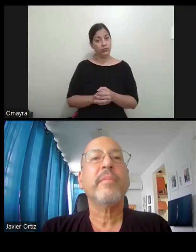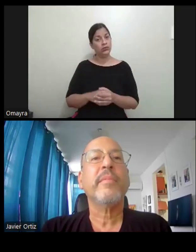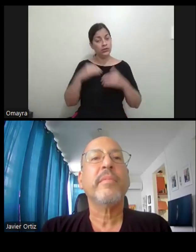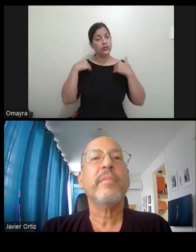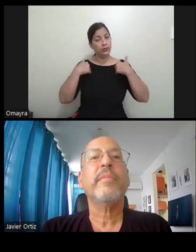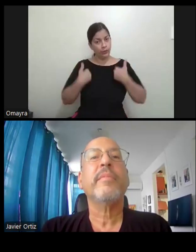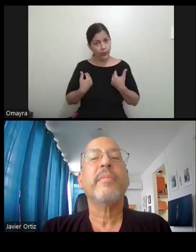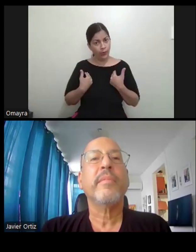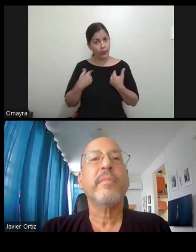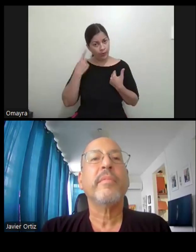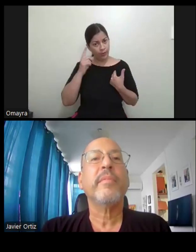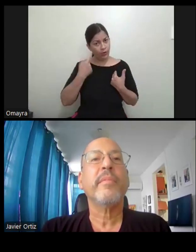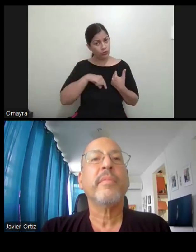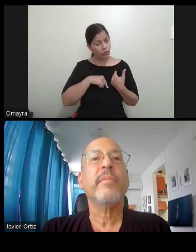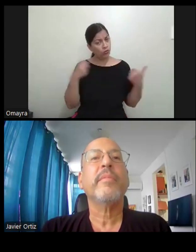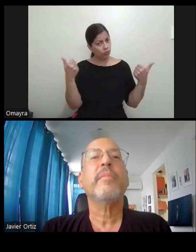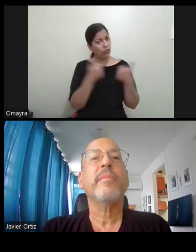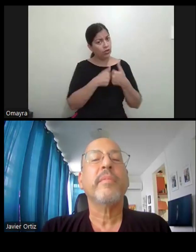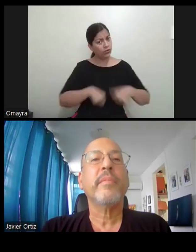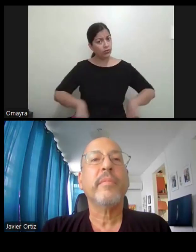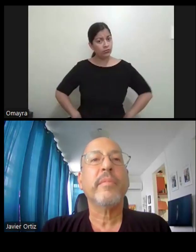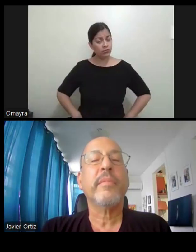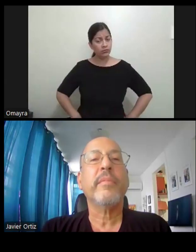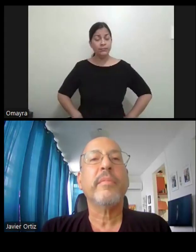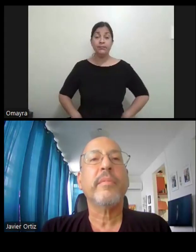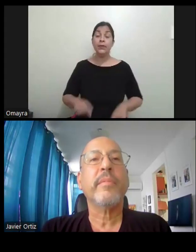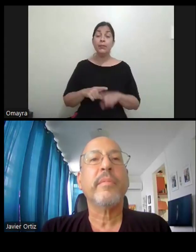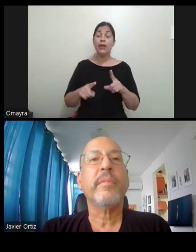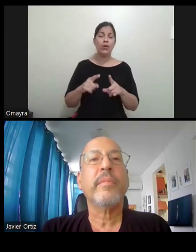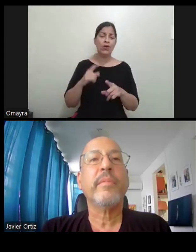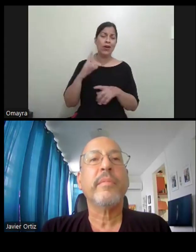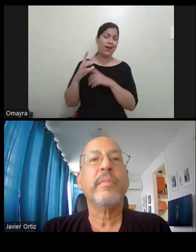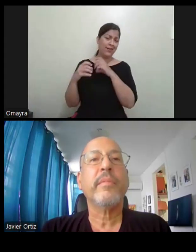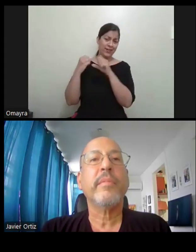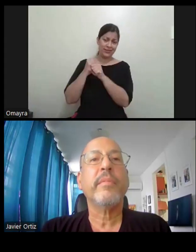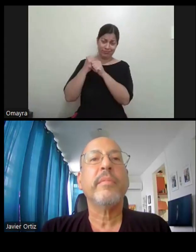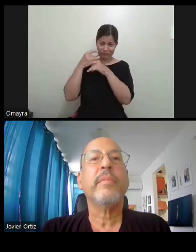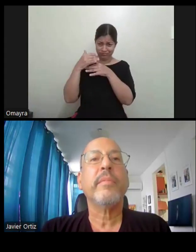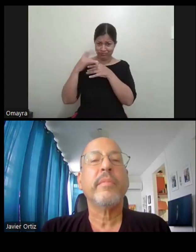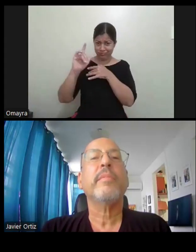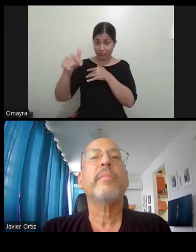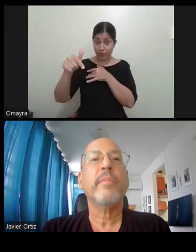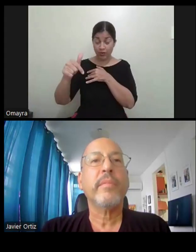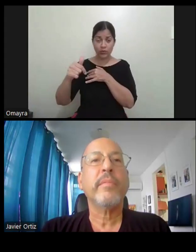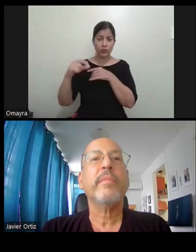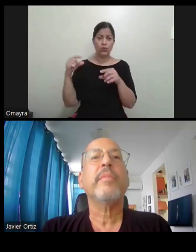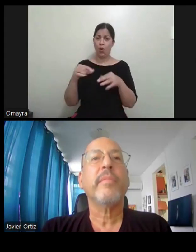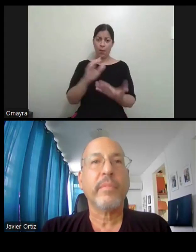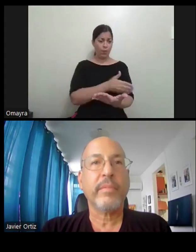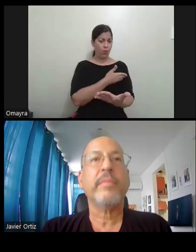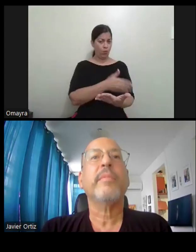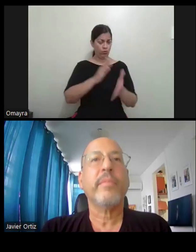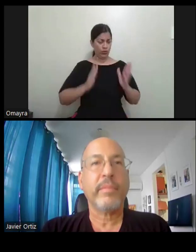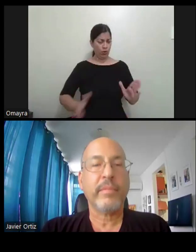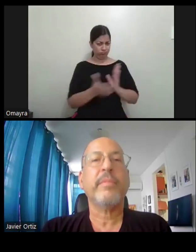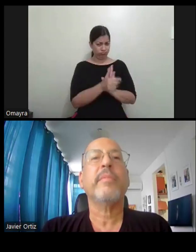para nosotros, era retante, pero años después la cantera de músicos que salió, porque tenía esa noción